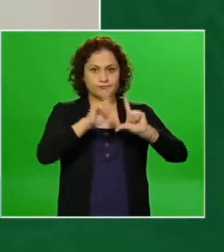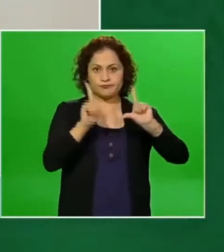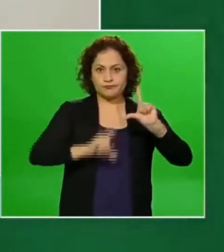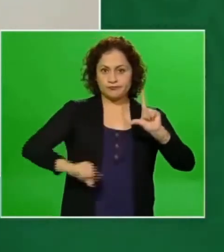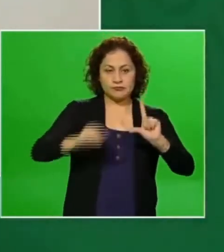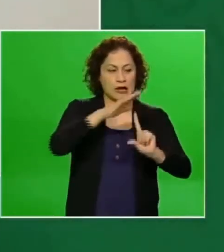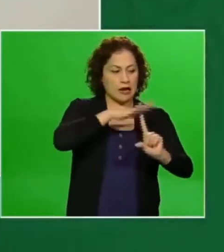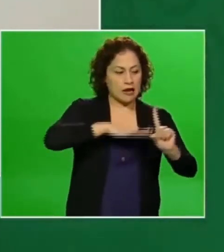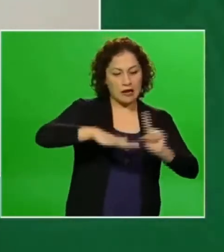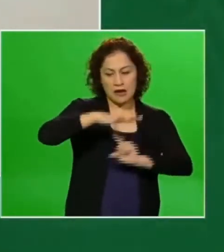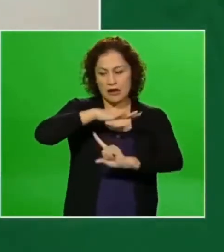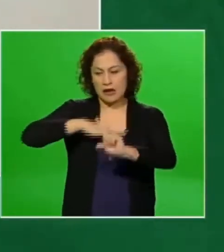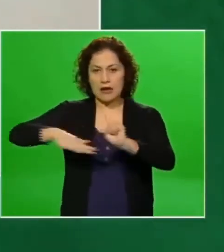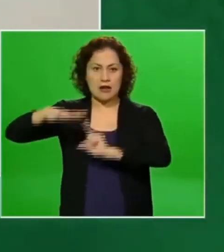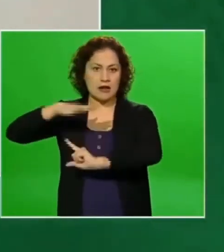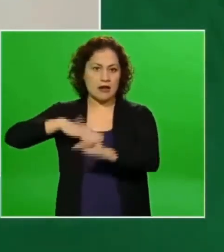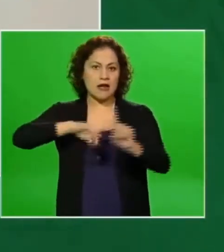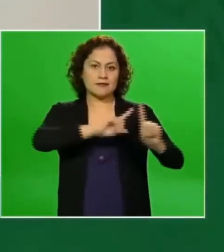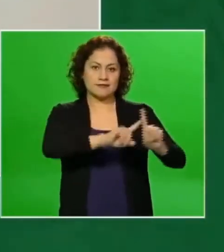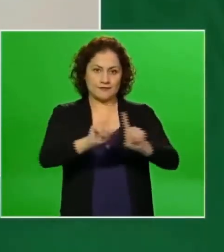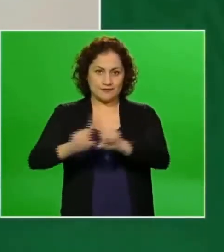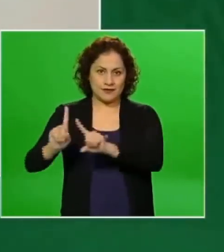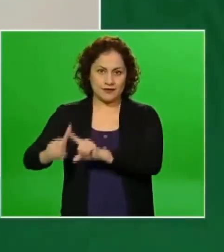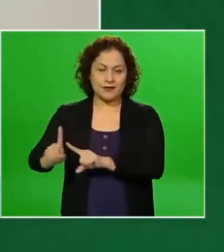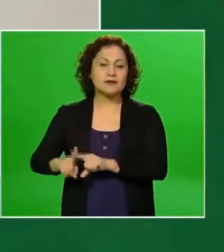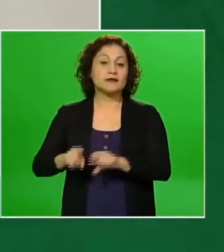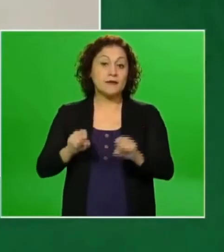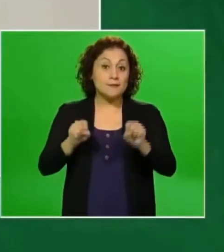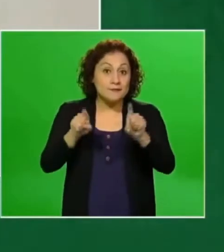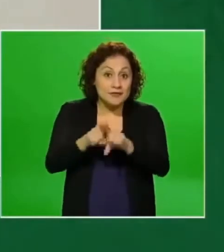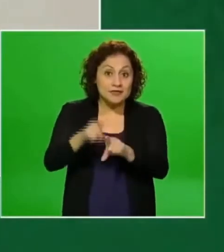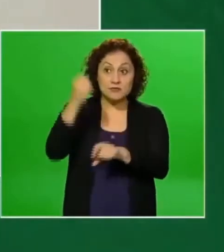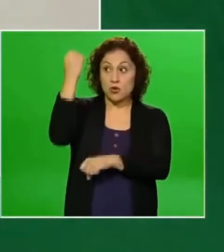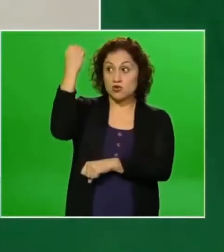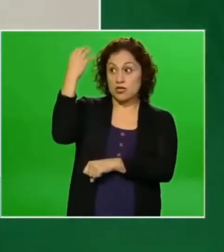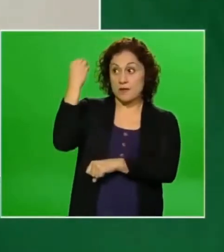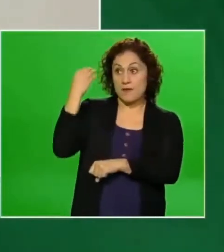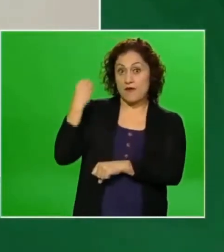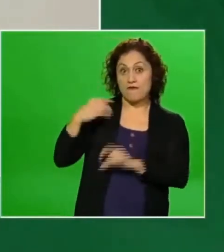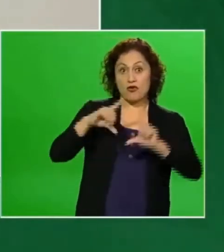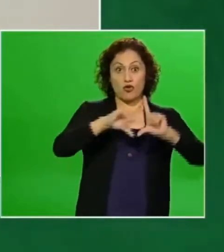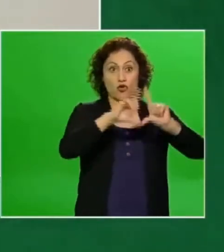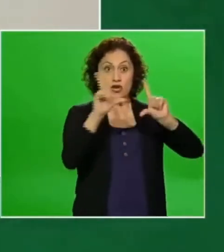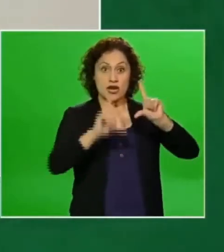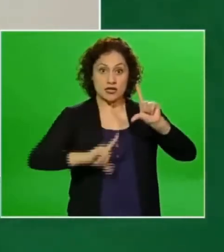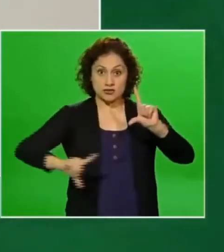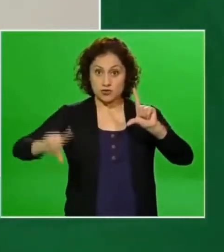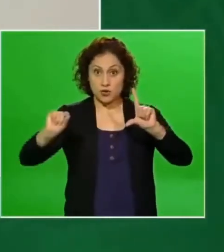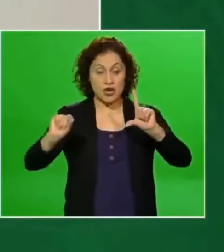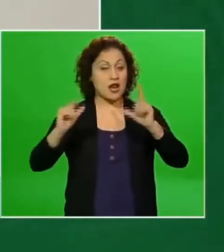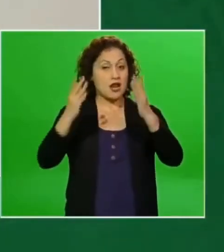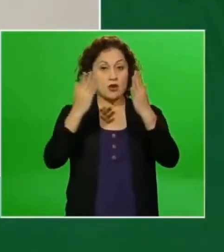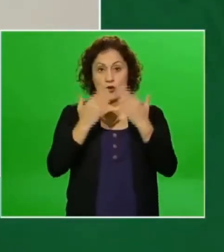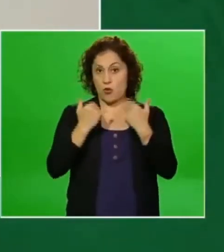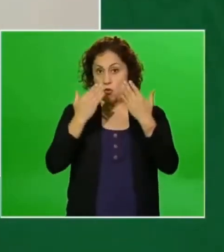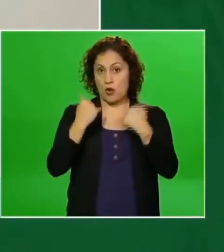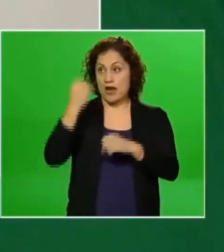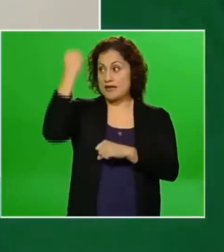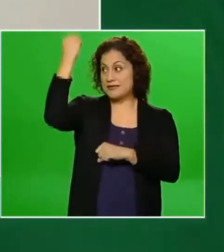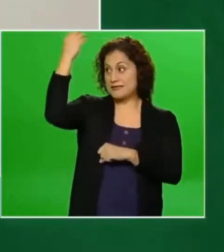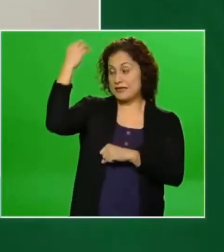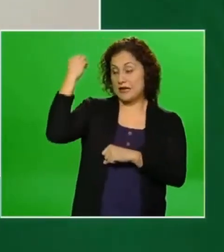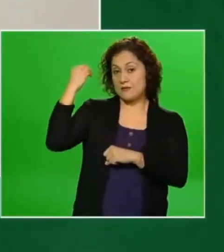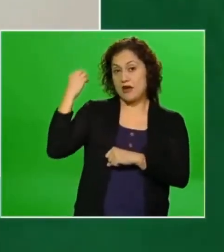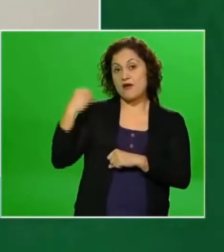resaltamos precisamente del semáforo, que el mismo es regionalizado, es decir, no hay un semáforo nacional o que aplique para todo